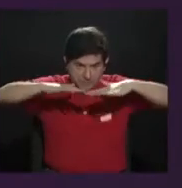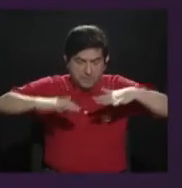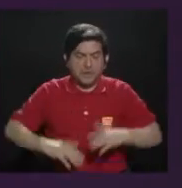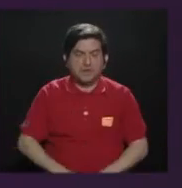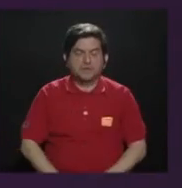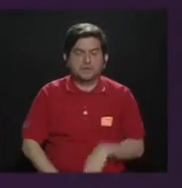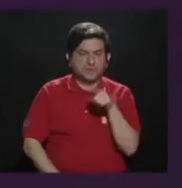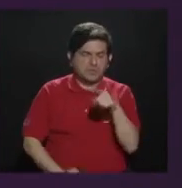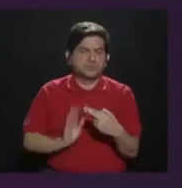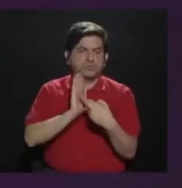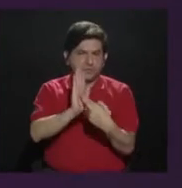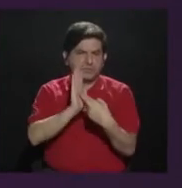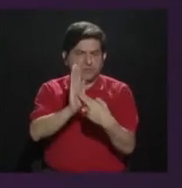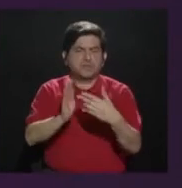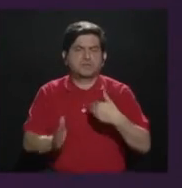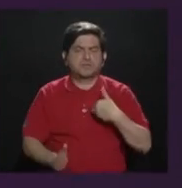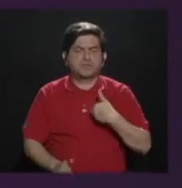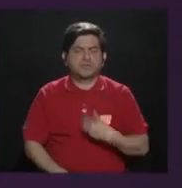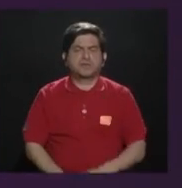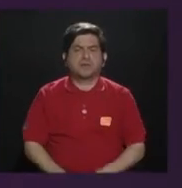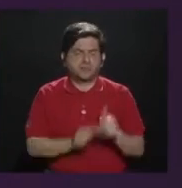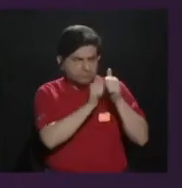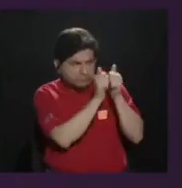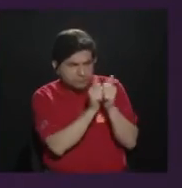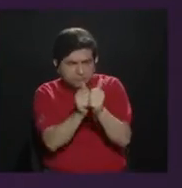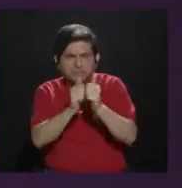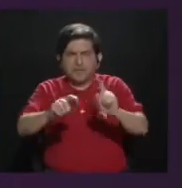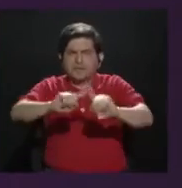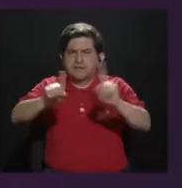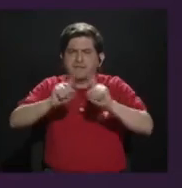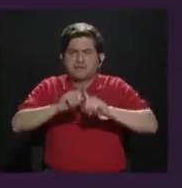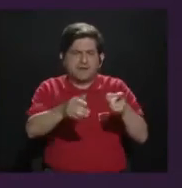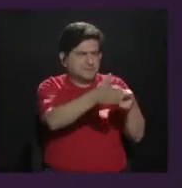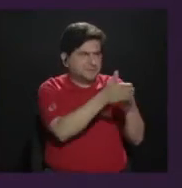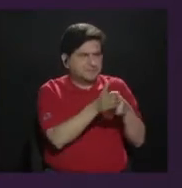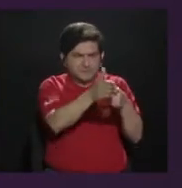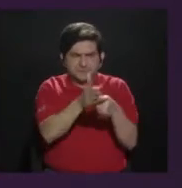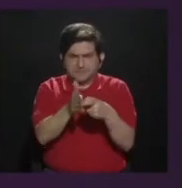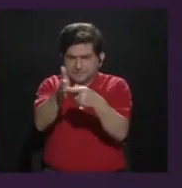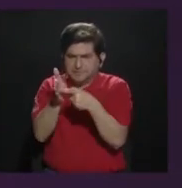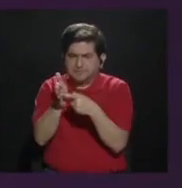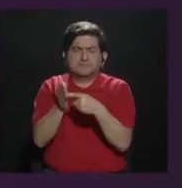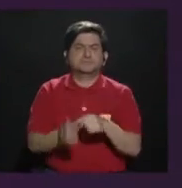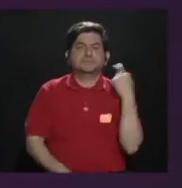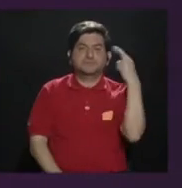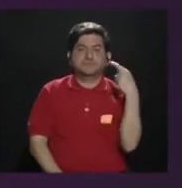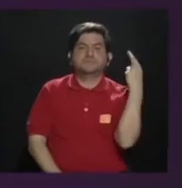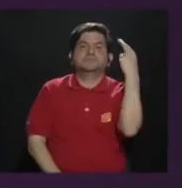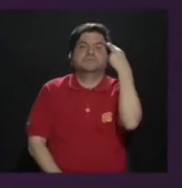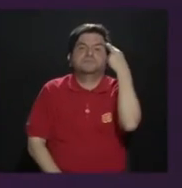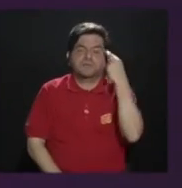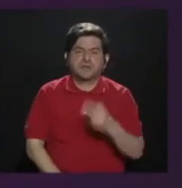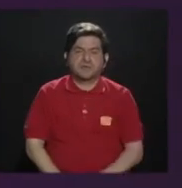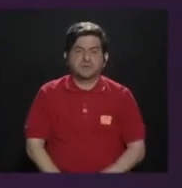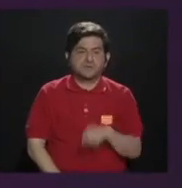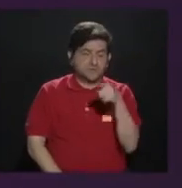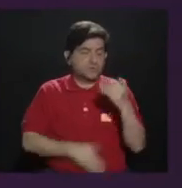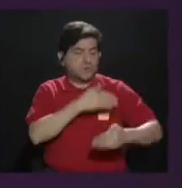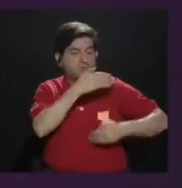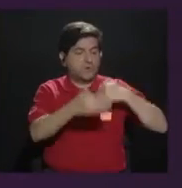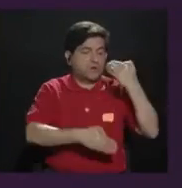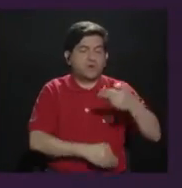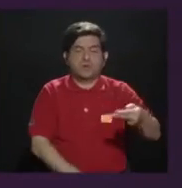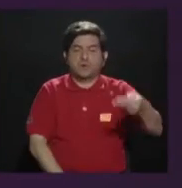de representación, traemos con nosotras una serie de demandas que son producto del devenir histórico